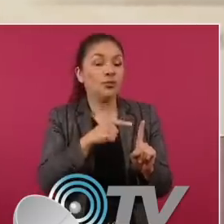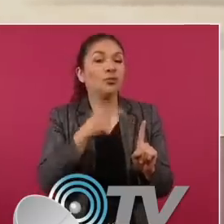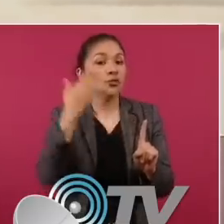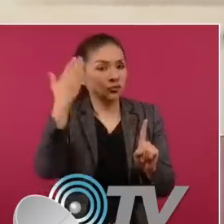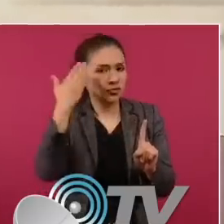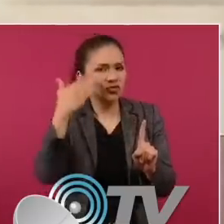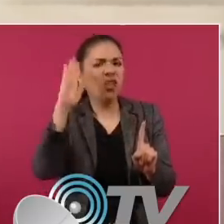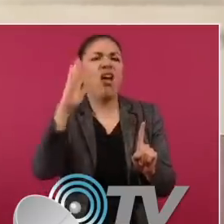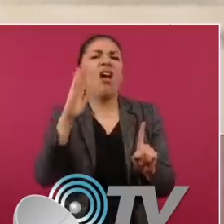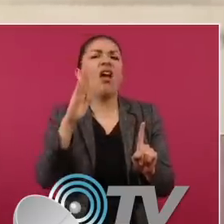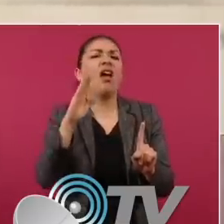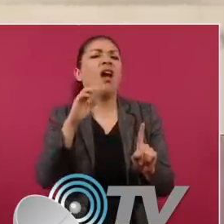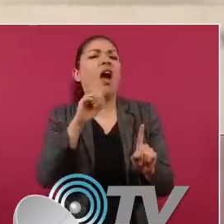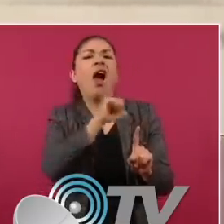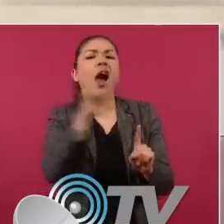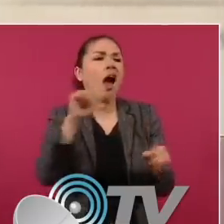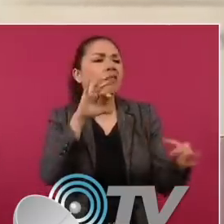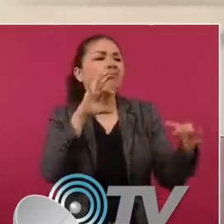muchas obras,